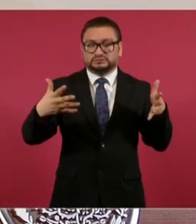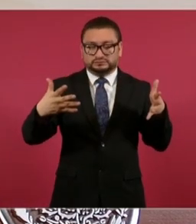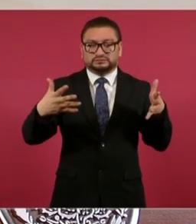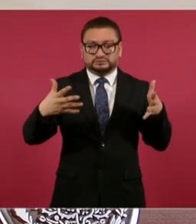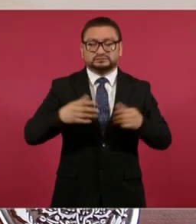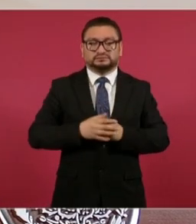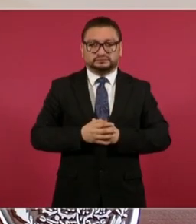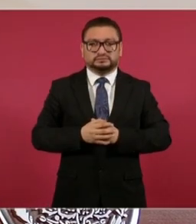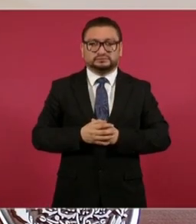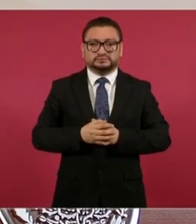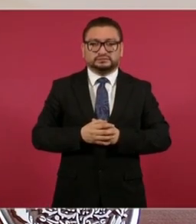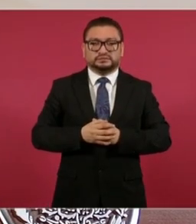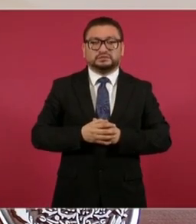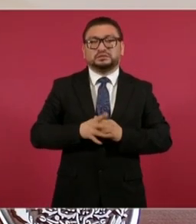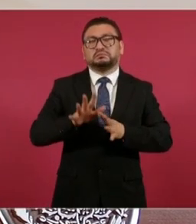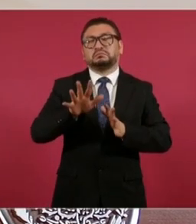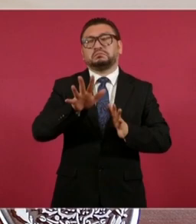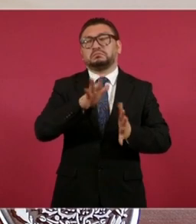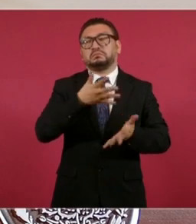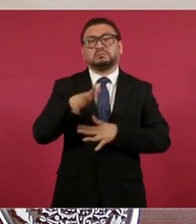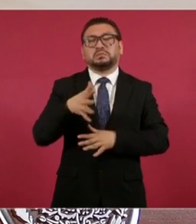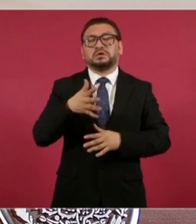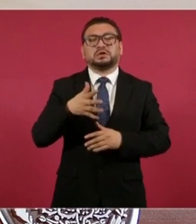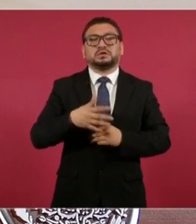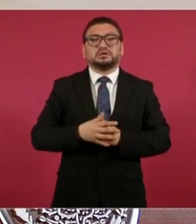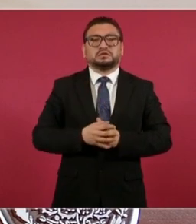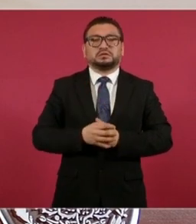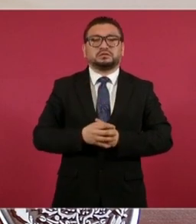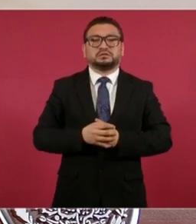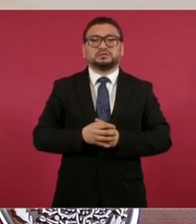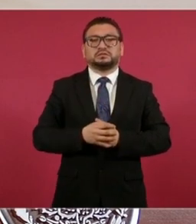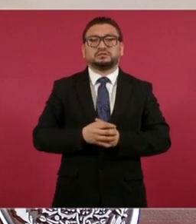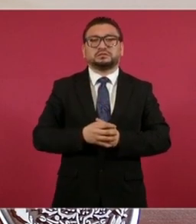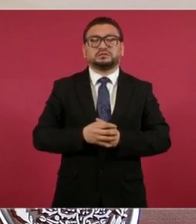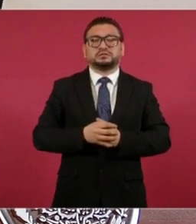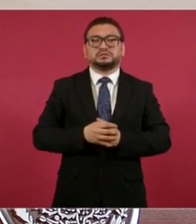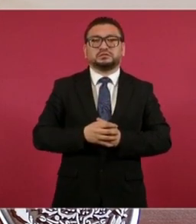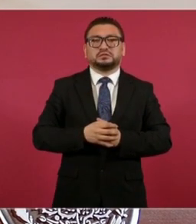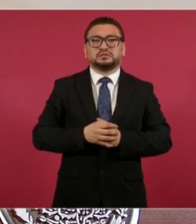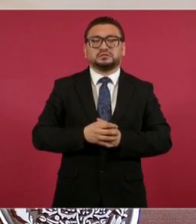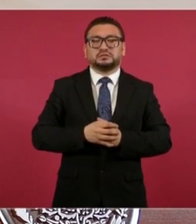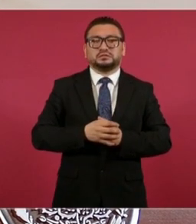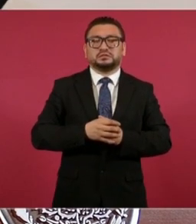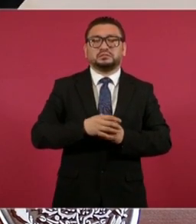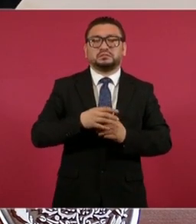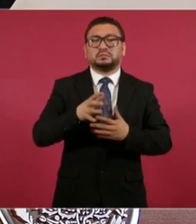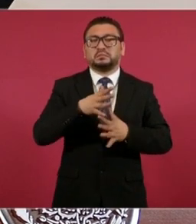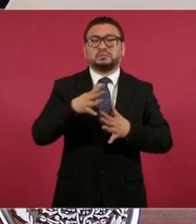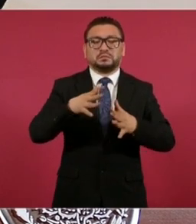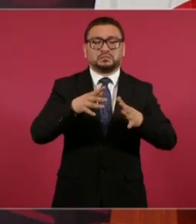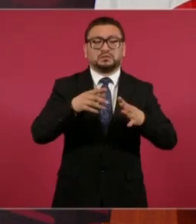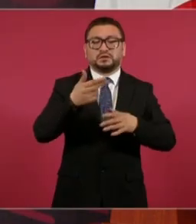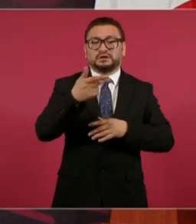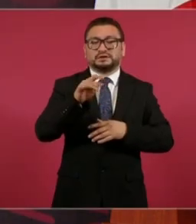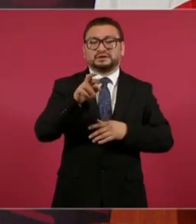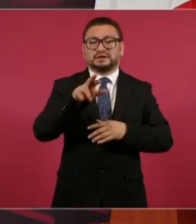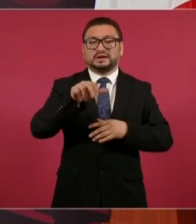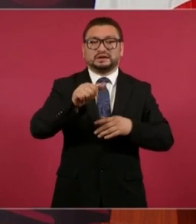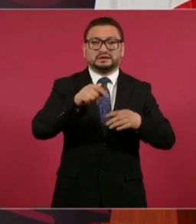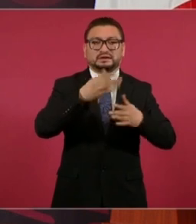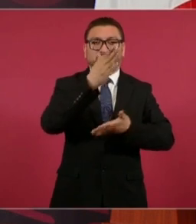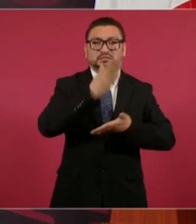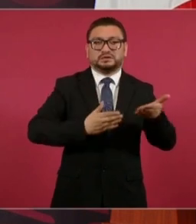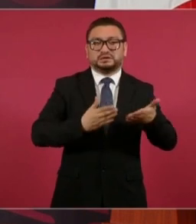farmacia de alrededor de media hectaria techada